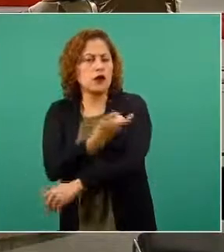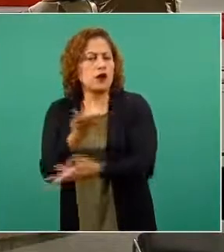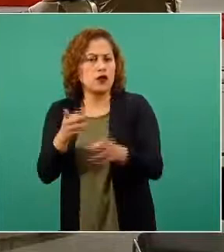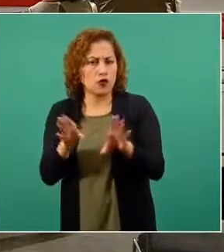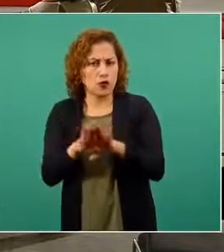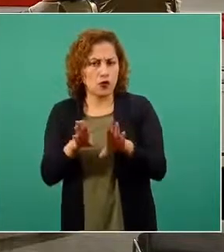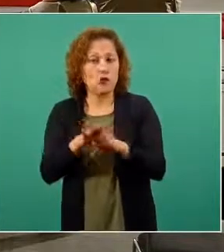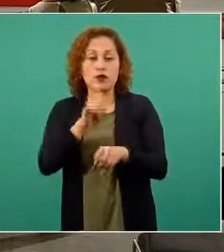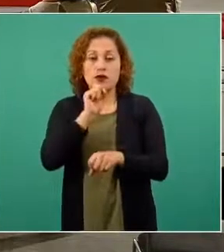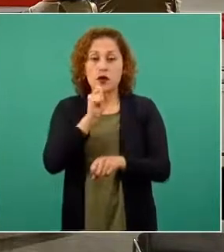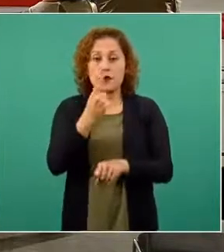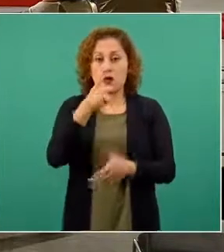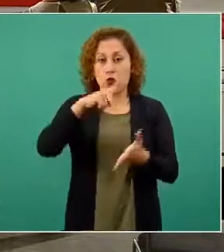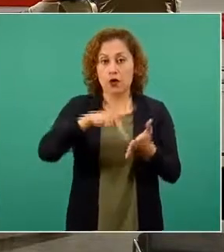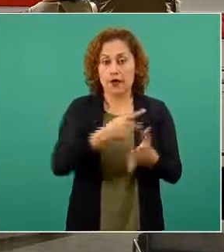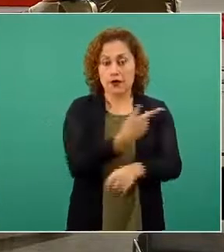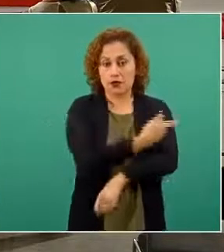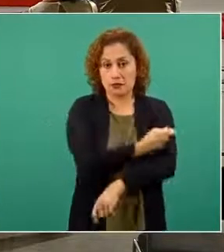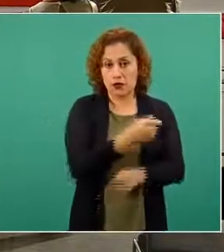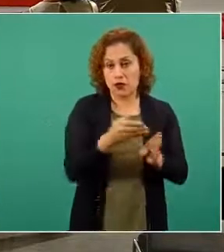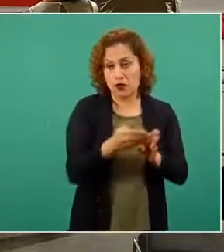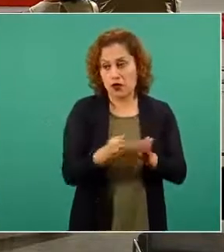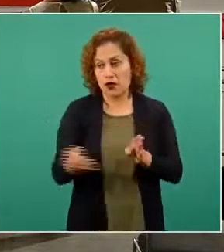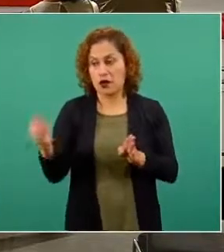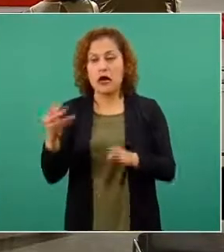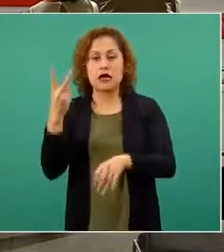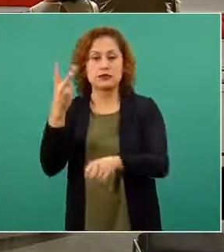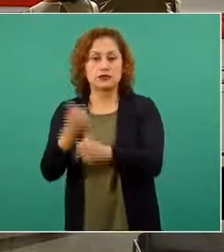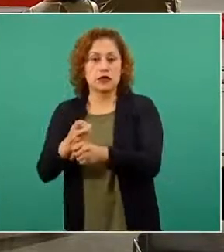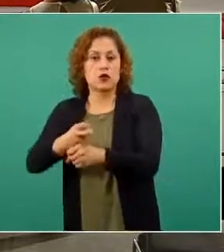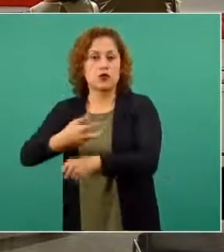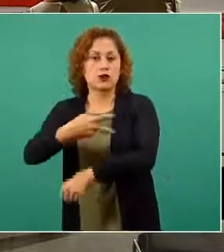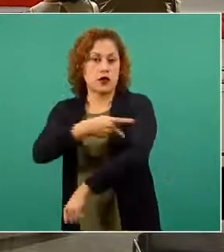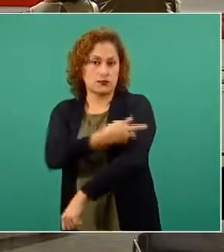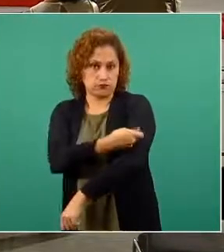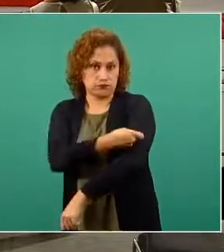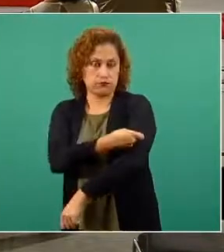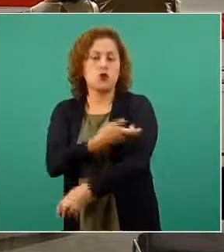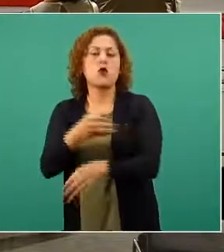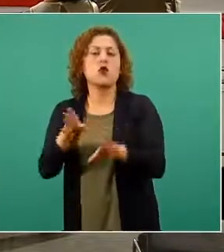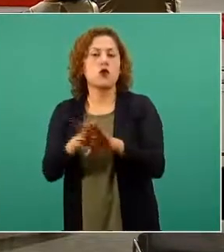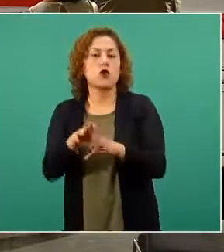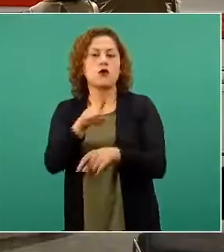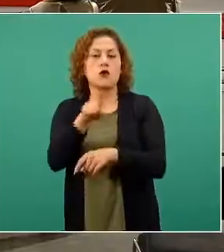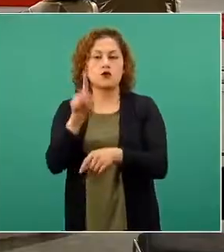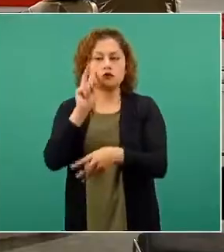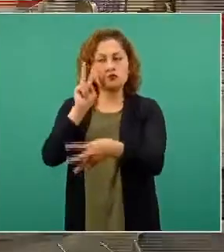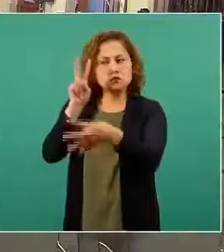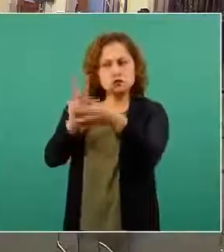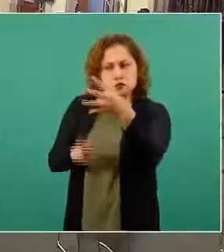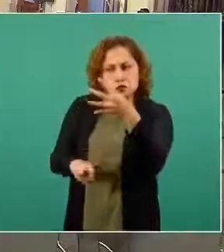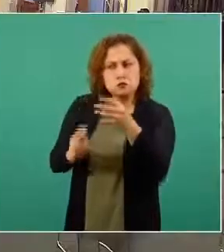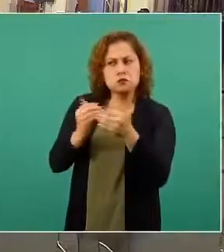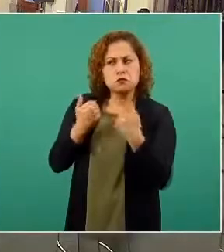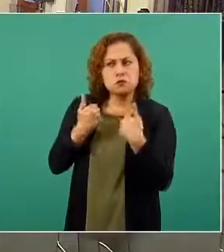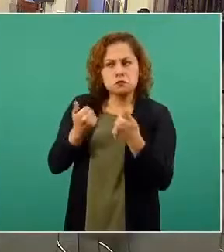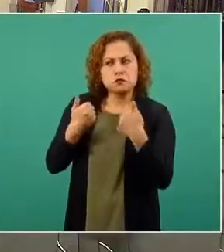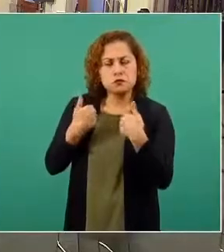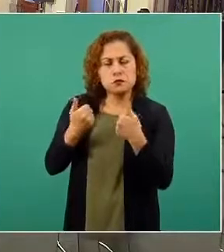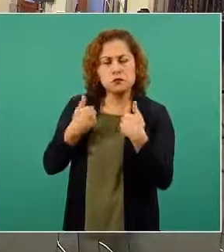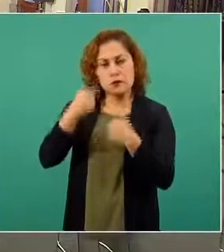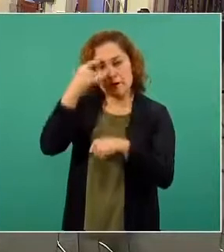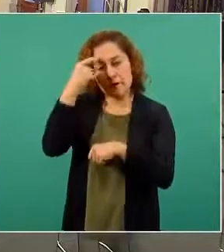tiempo que se necesita entre la primera y la segunda, para que usted pueda tener obviamente la tranquilidad de que está todavía en proceso